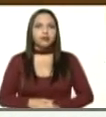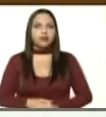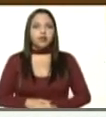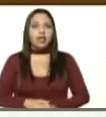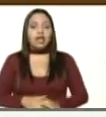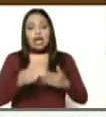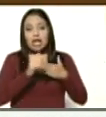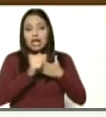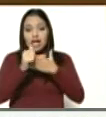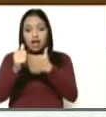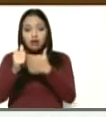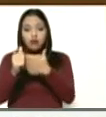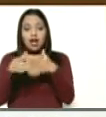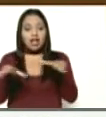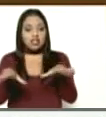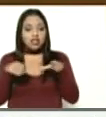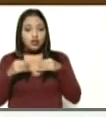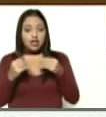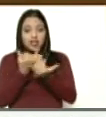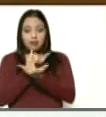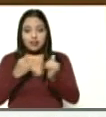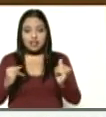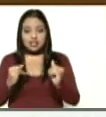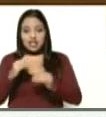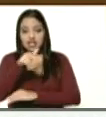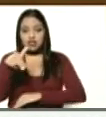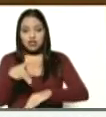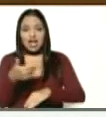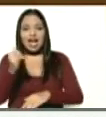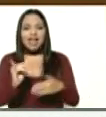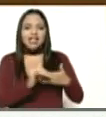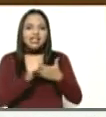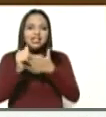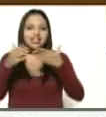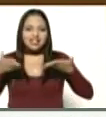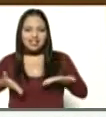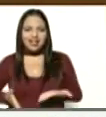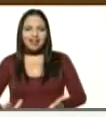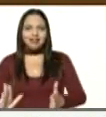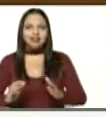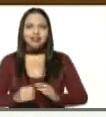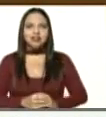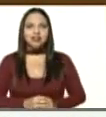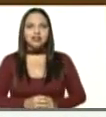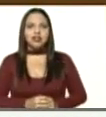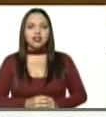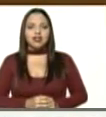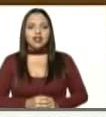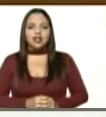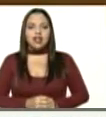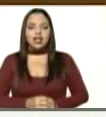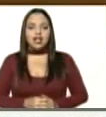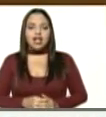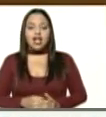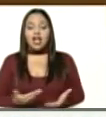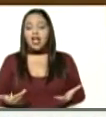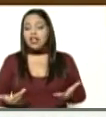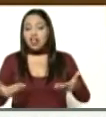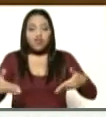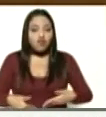la independencia de esta nación es el liderazgo que nace en la lucha de nuestros